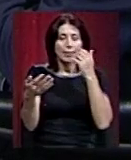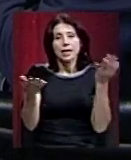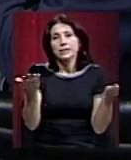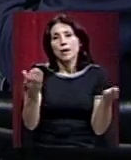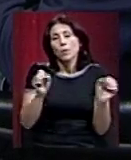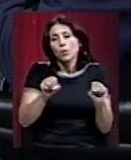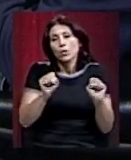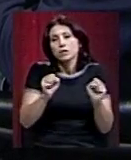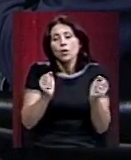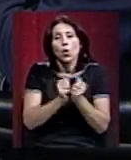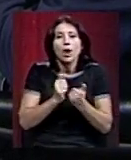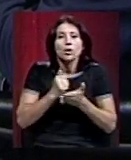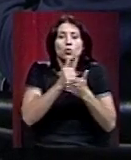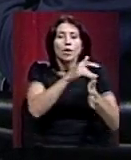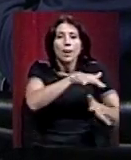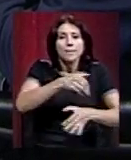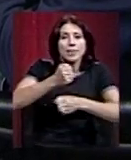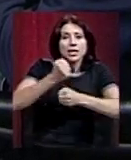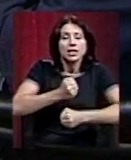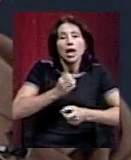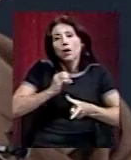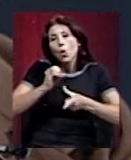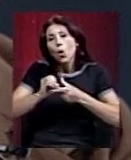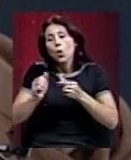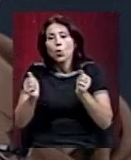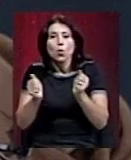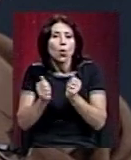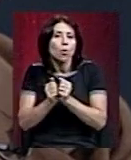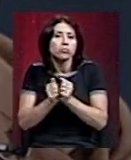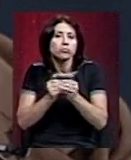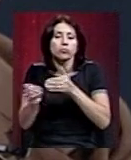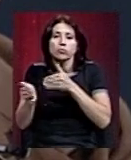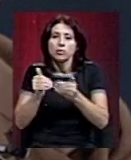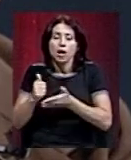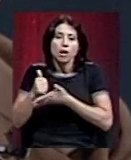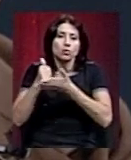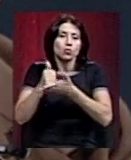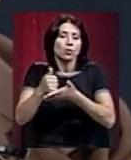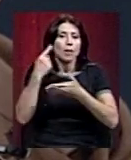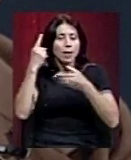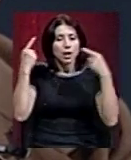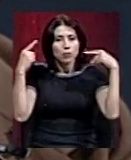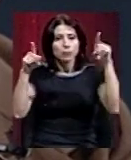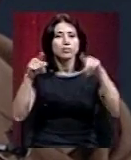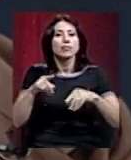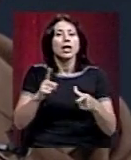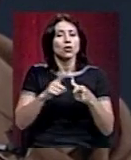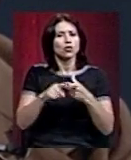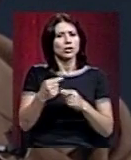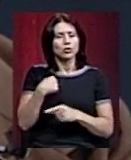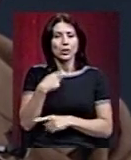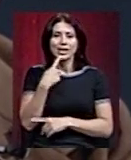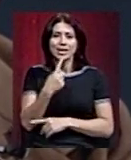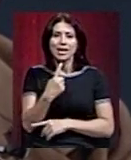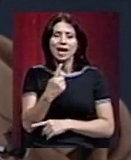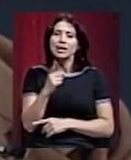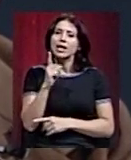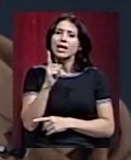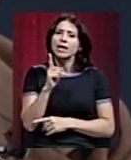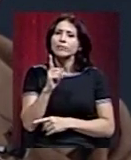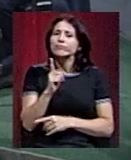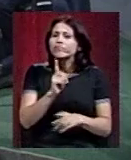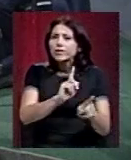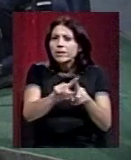ayuda militar o con la ayuda concurrente que se necesita para apuntalar un régimen amigo. Entonces yo diría que una cantidad